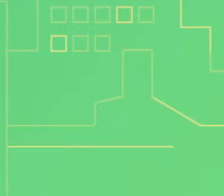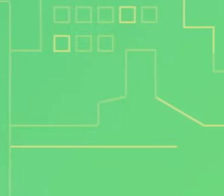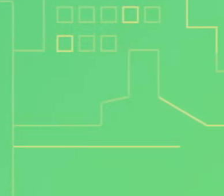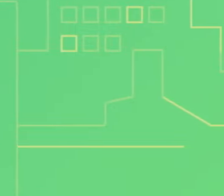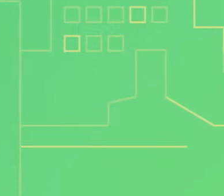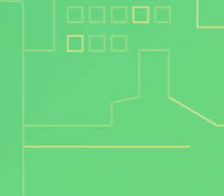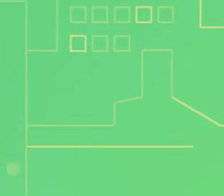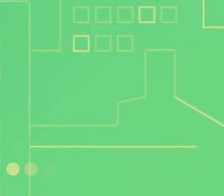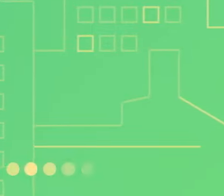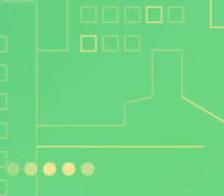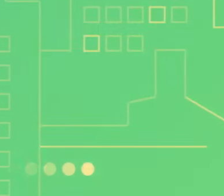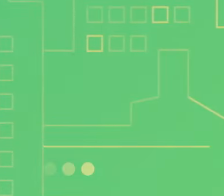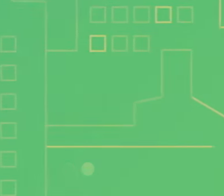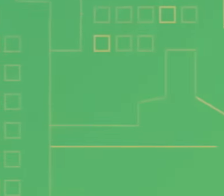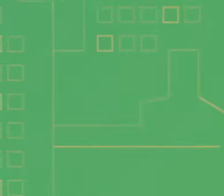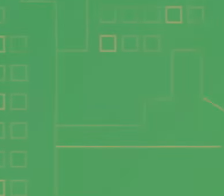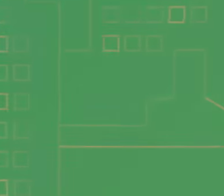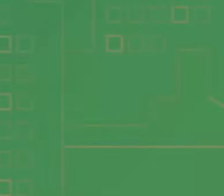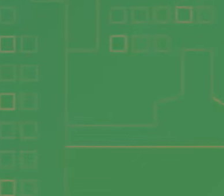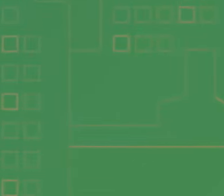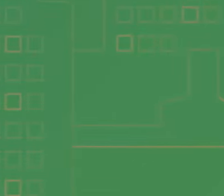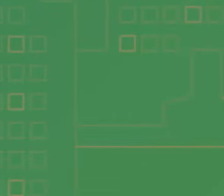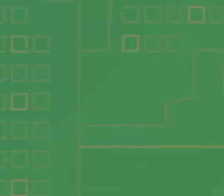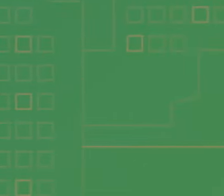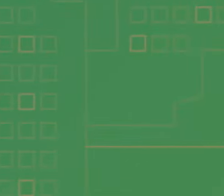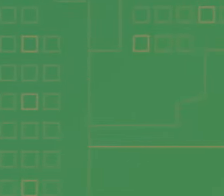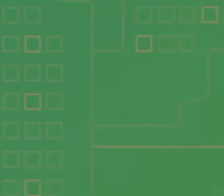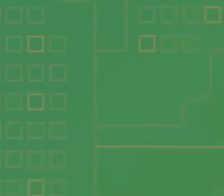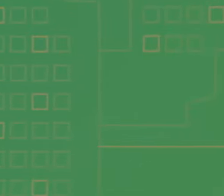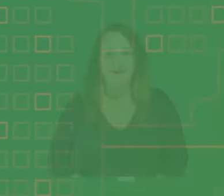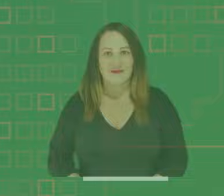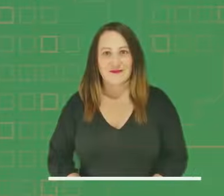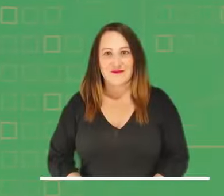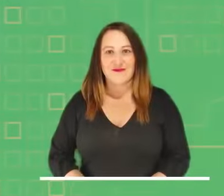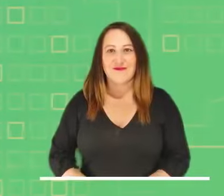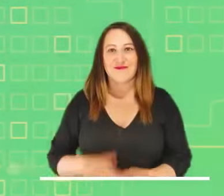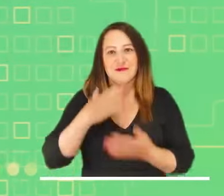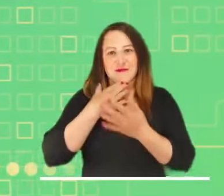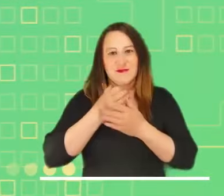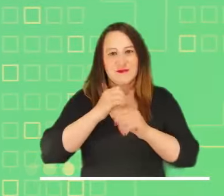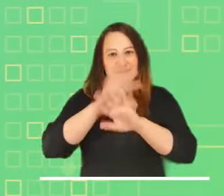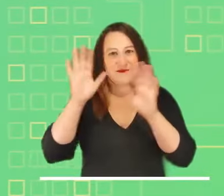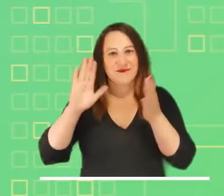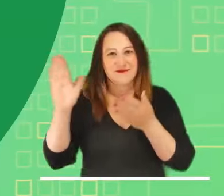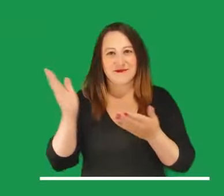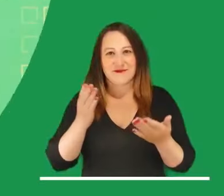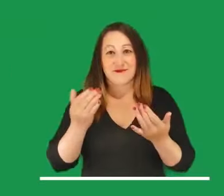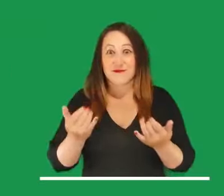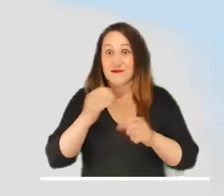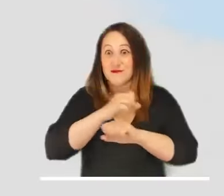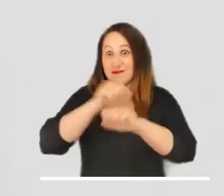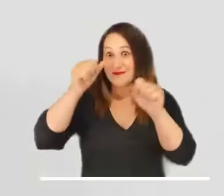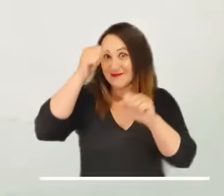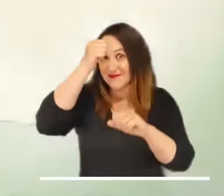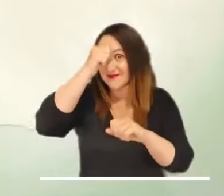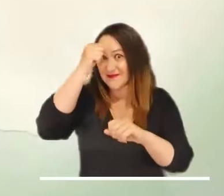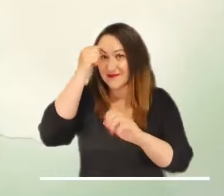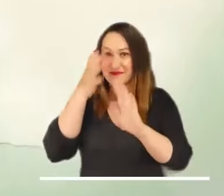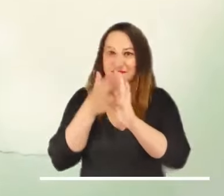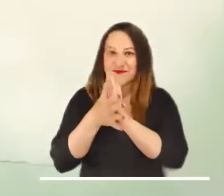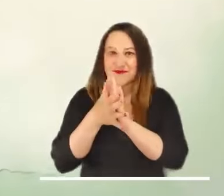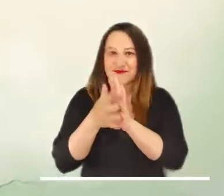Buenos días y bienvenidos al pronóstico meteorológico para la mañana de hoy domingo. La